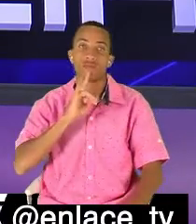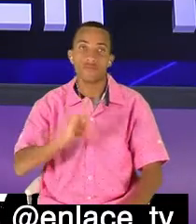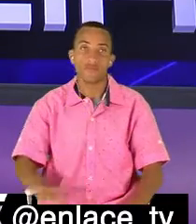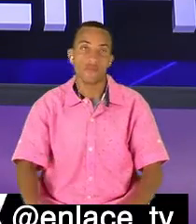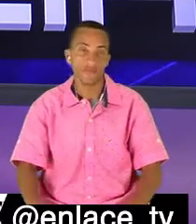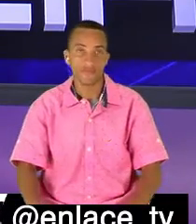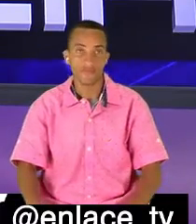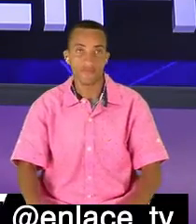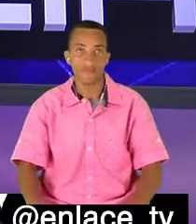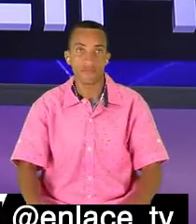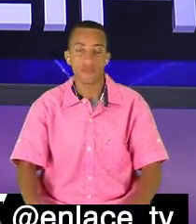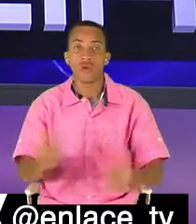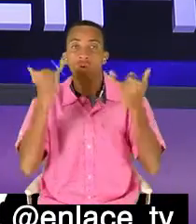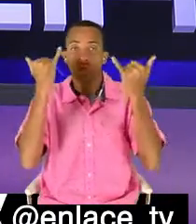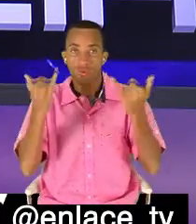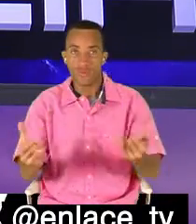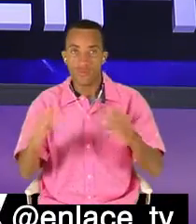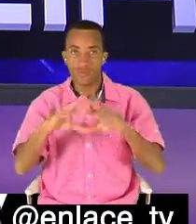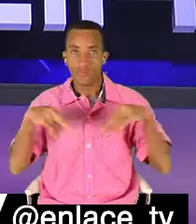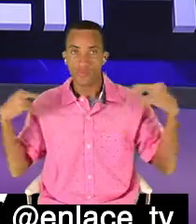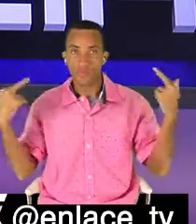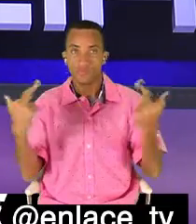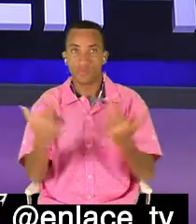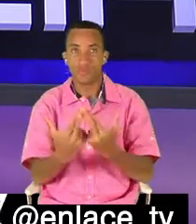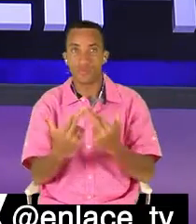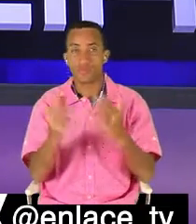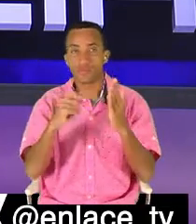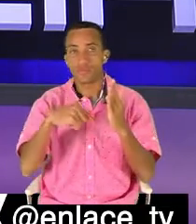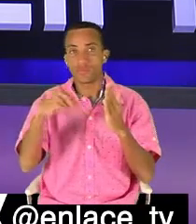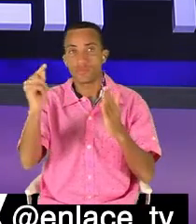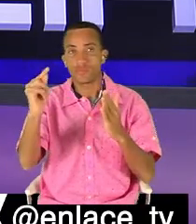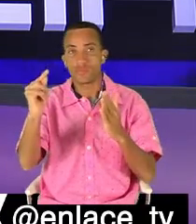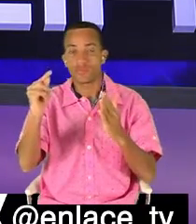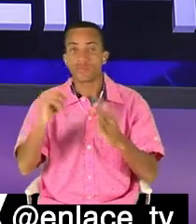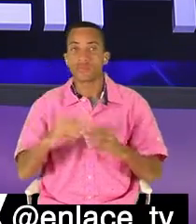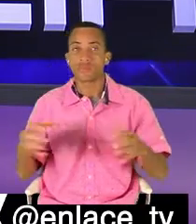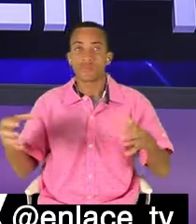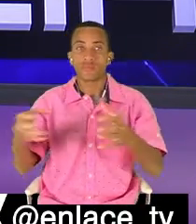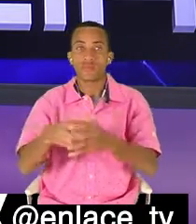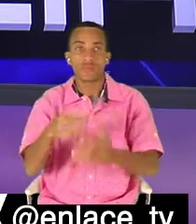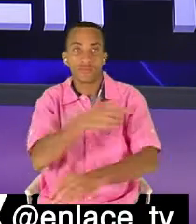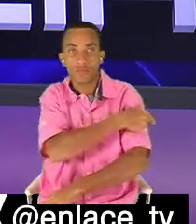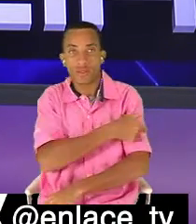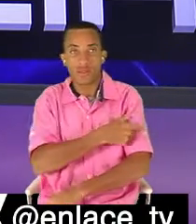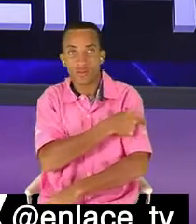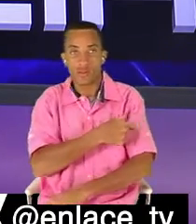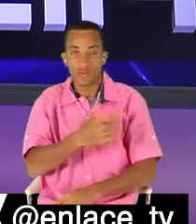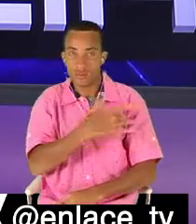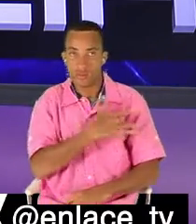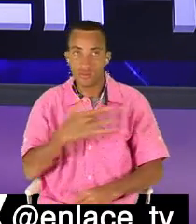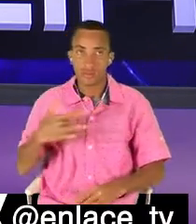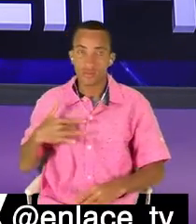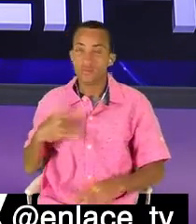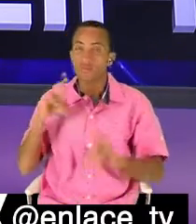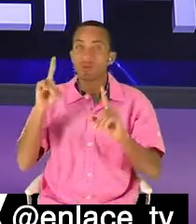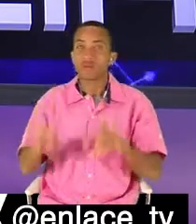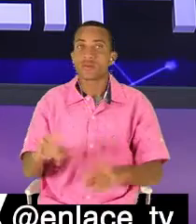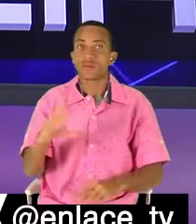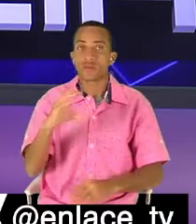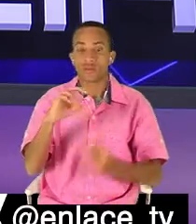hoy se llevará a cabo la reunión de legalización del Comité de Usuarios de la empresa prestadora de servicios de salud Comeva. A esta